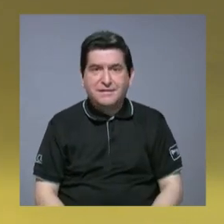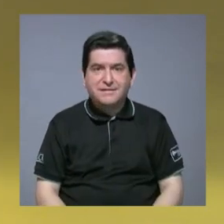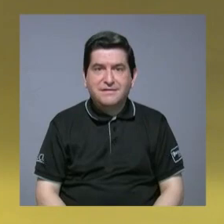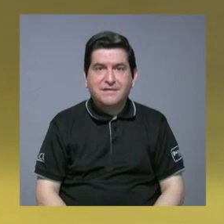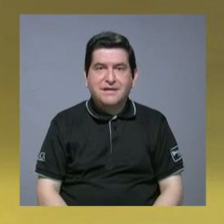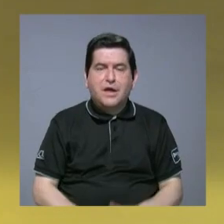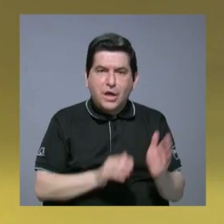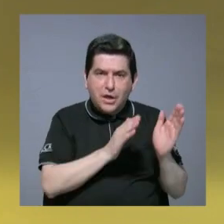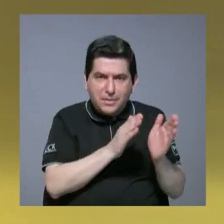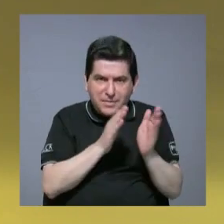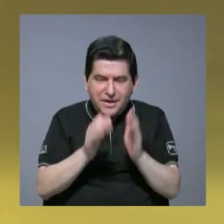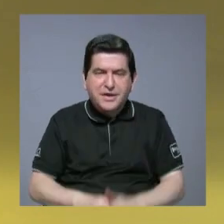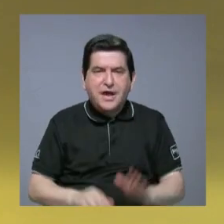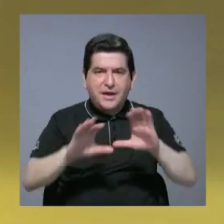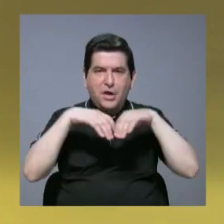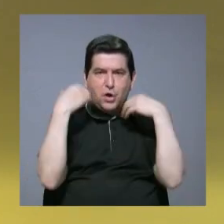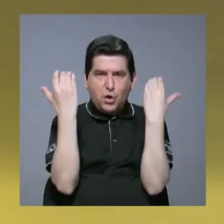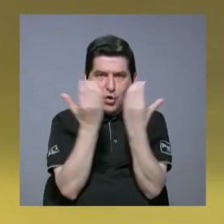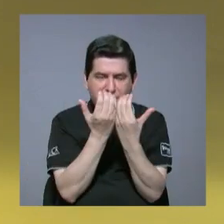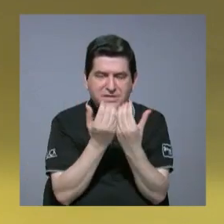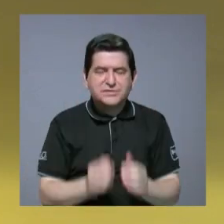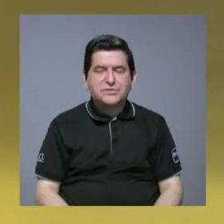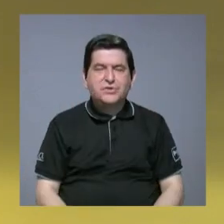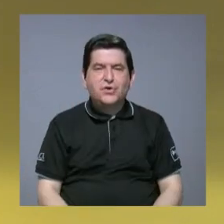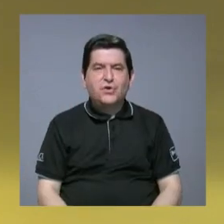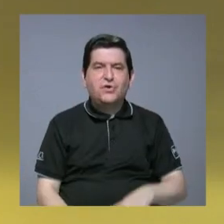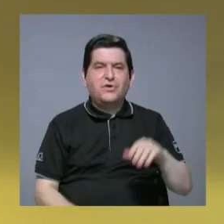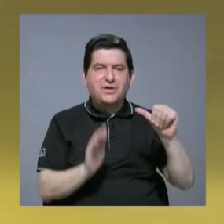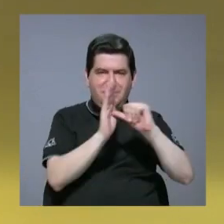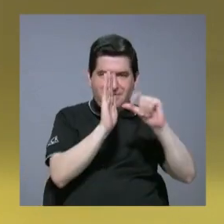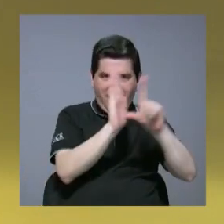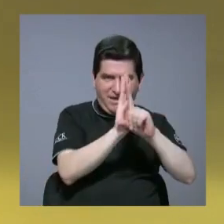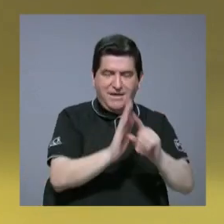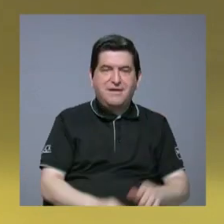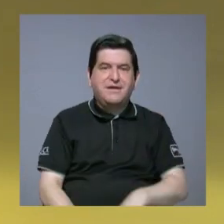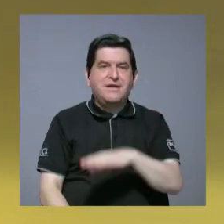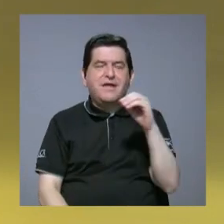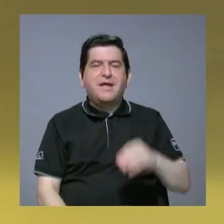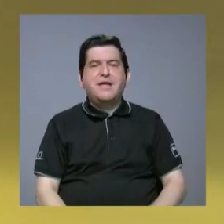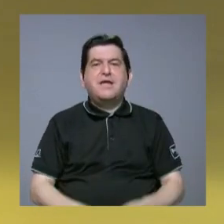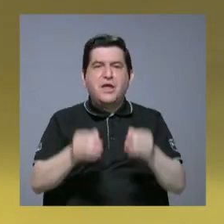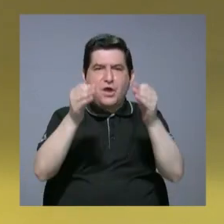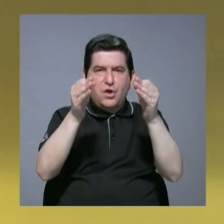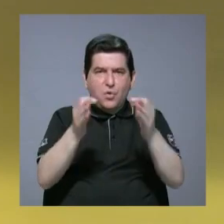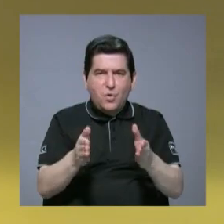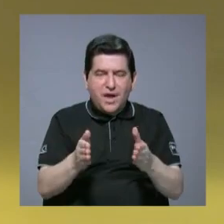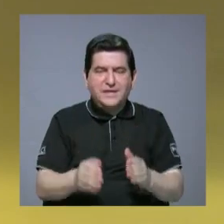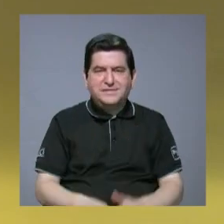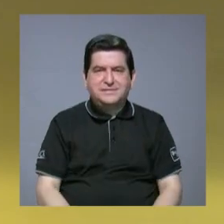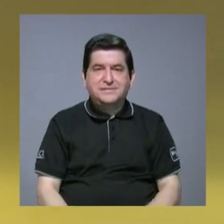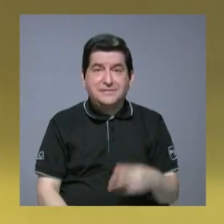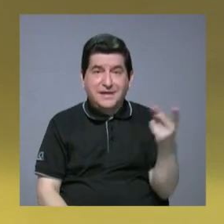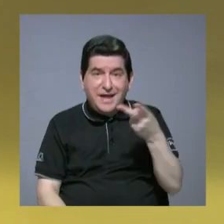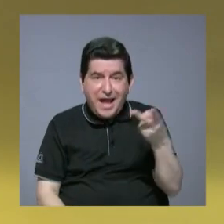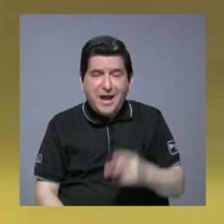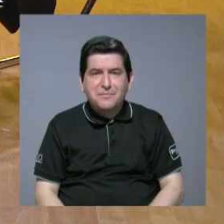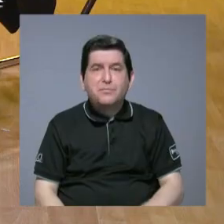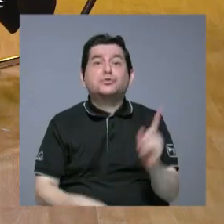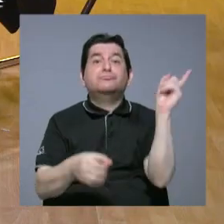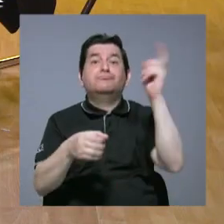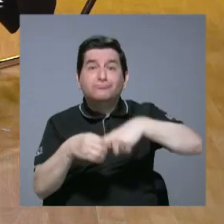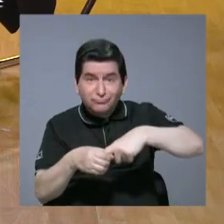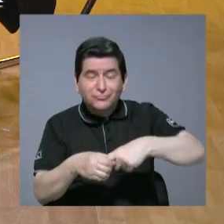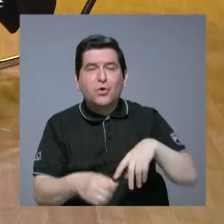el coordinador de la comisión esa del Senado, y el juez Sirica. Dice que ambos eran suscriptores